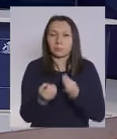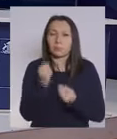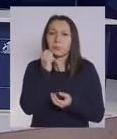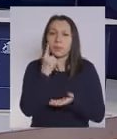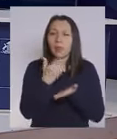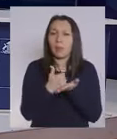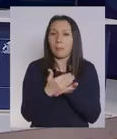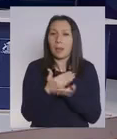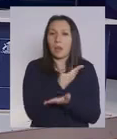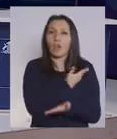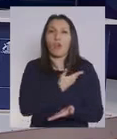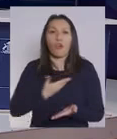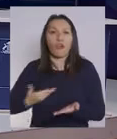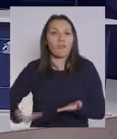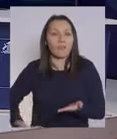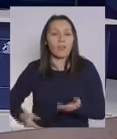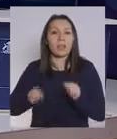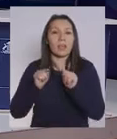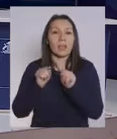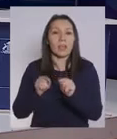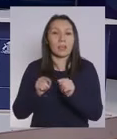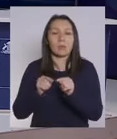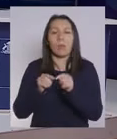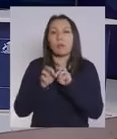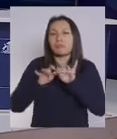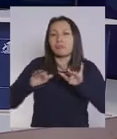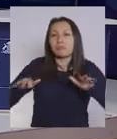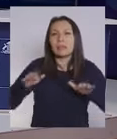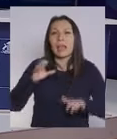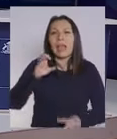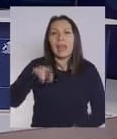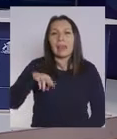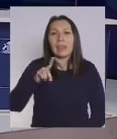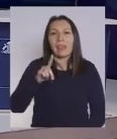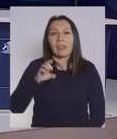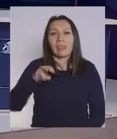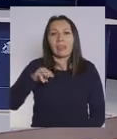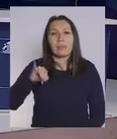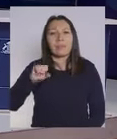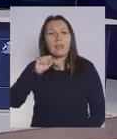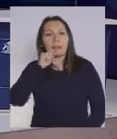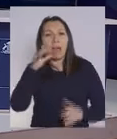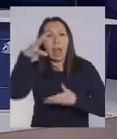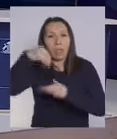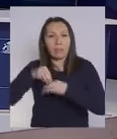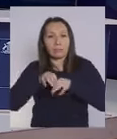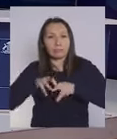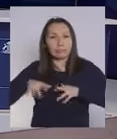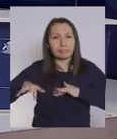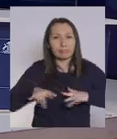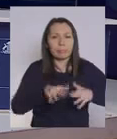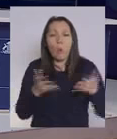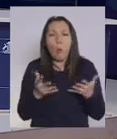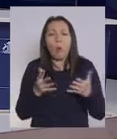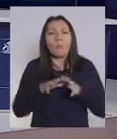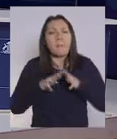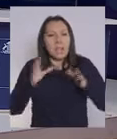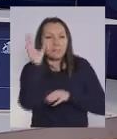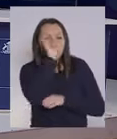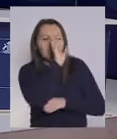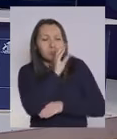del gobierno para enfrentar esta etapa de endemia y cómo planifican fortalecer la estrategia de testeo,